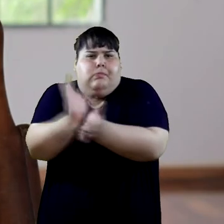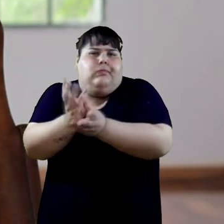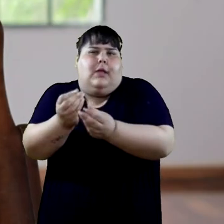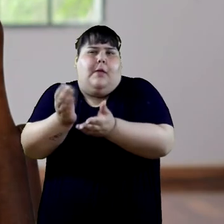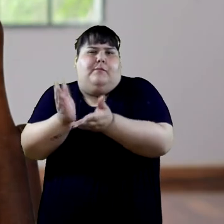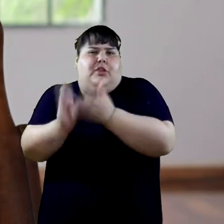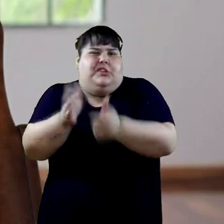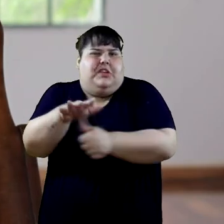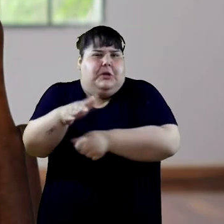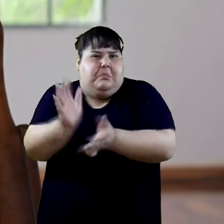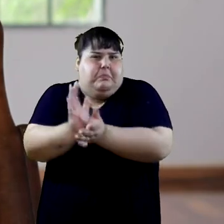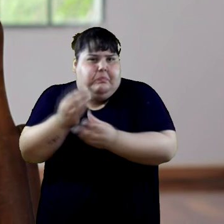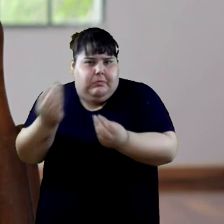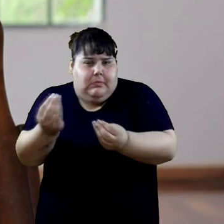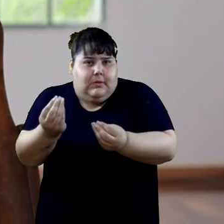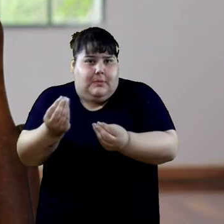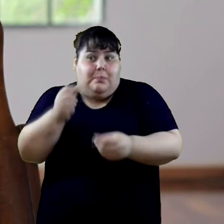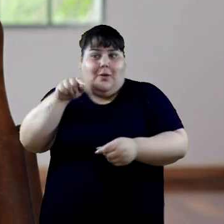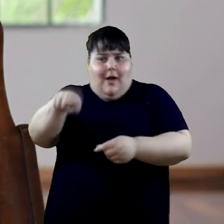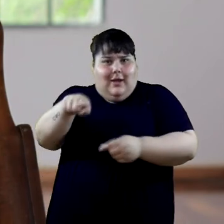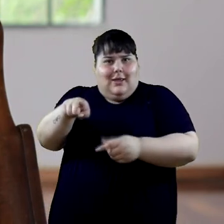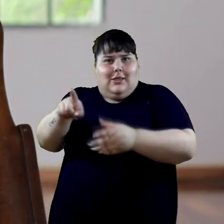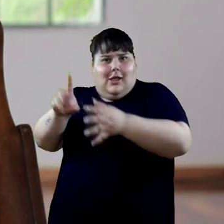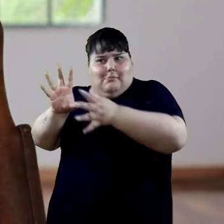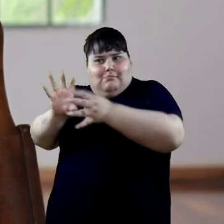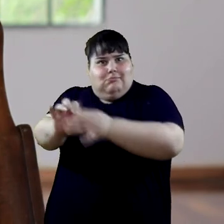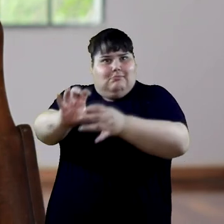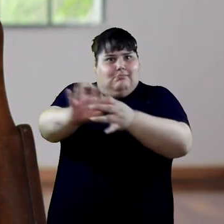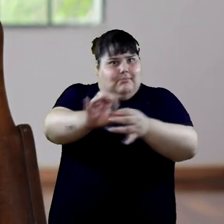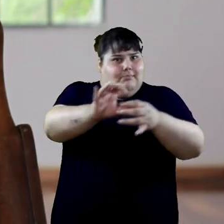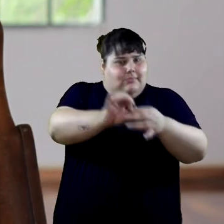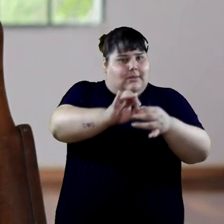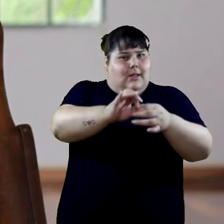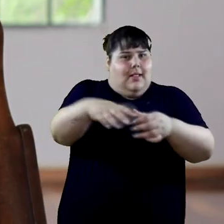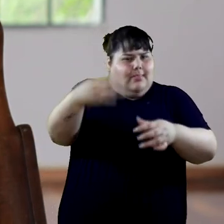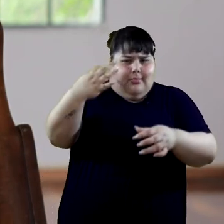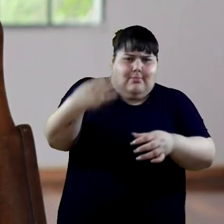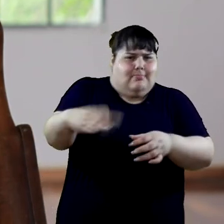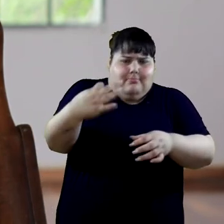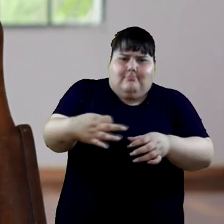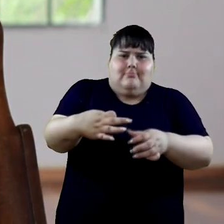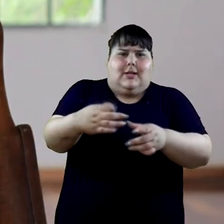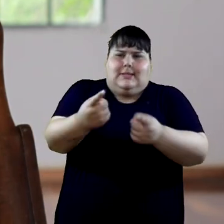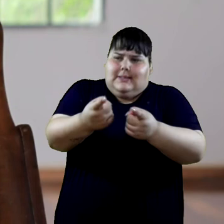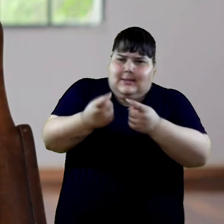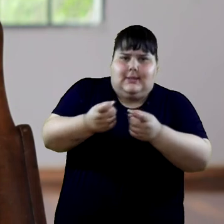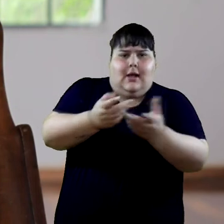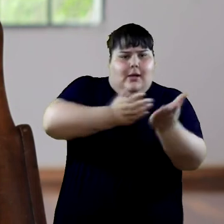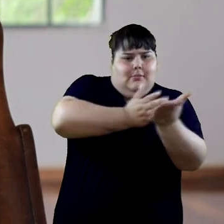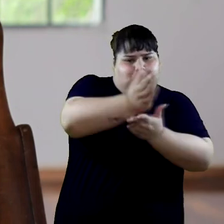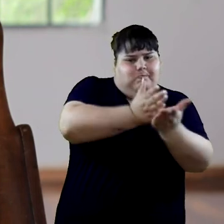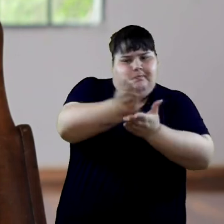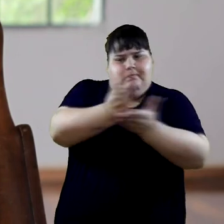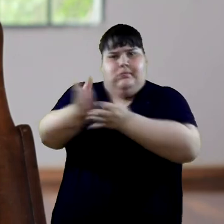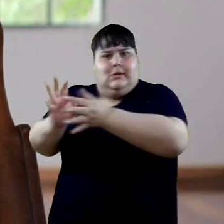que en la articulación, en la transversalidad, tiene que haber esa articulación necesaria entre disciplinas y entre